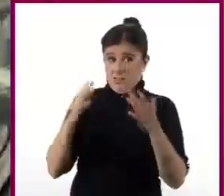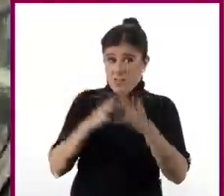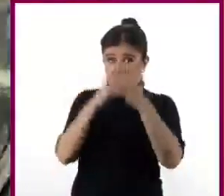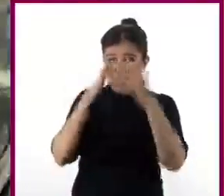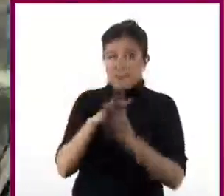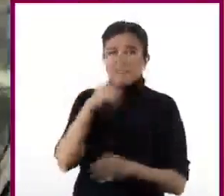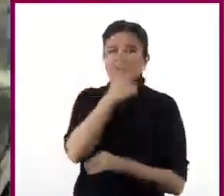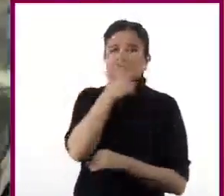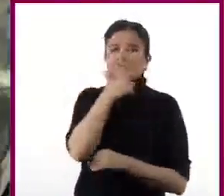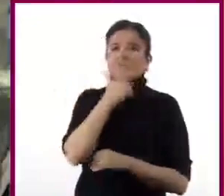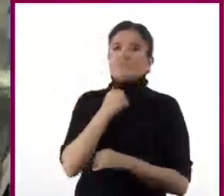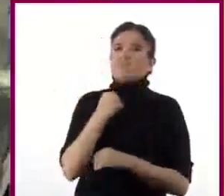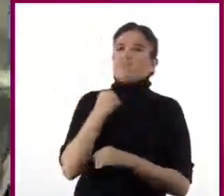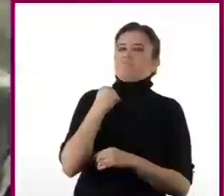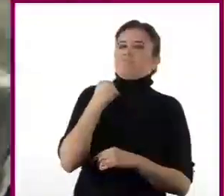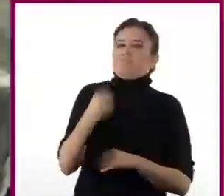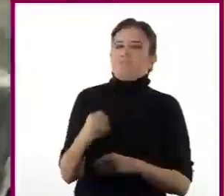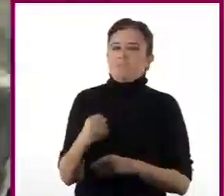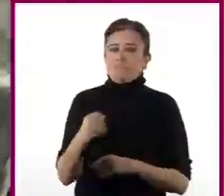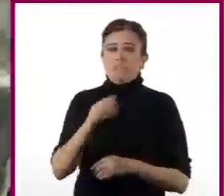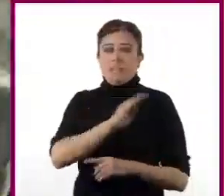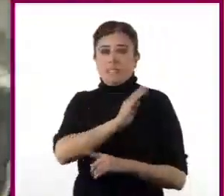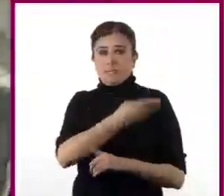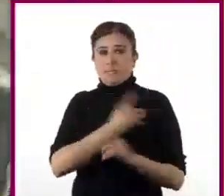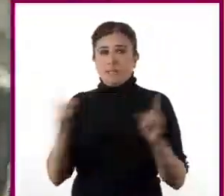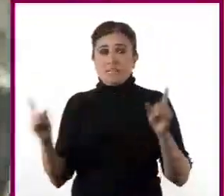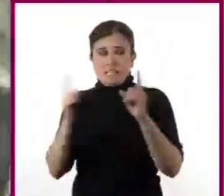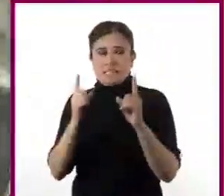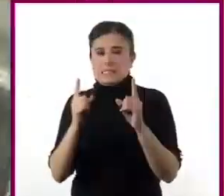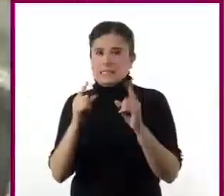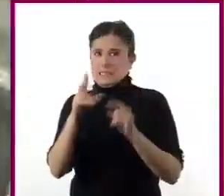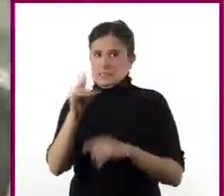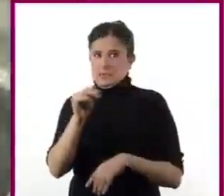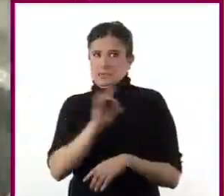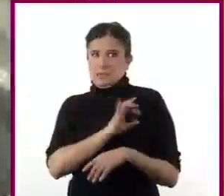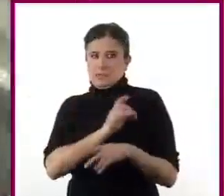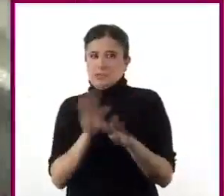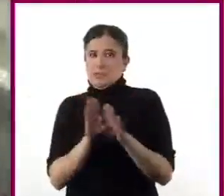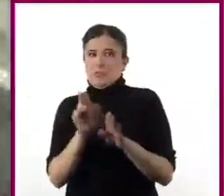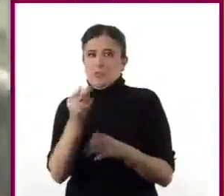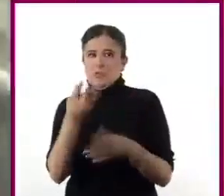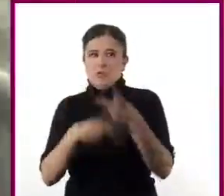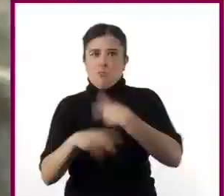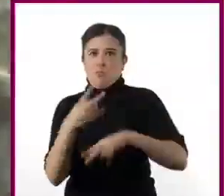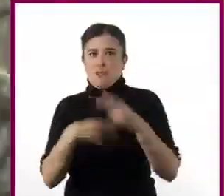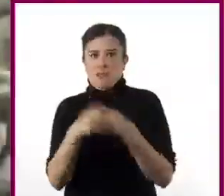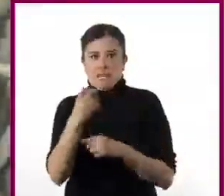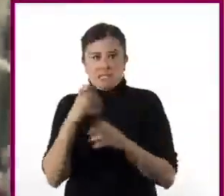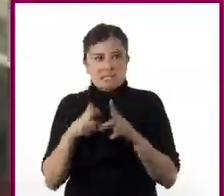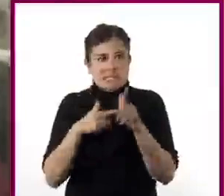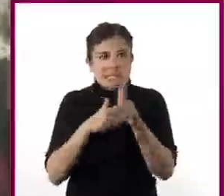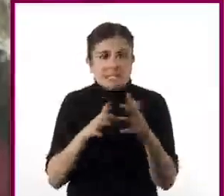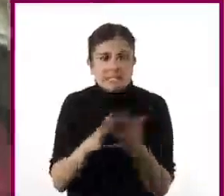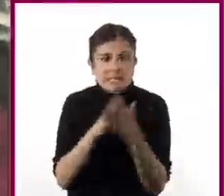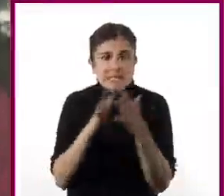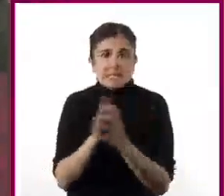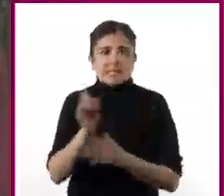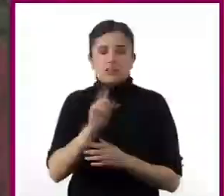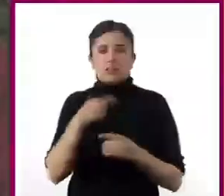los ingleses, en tanto que a España no le convenía seguir en esa guerra. Por lo tanto, está en una